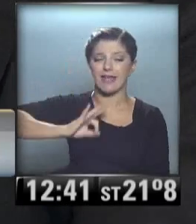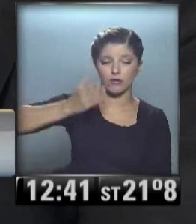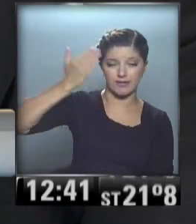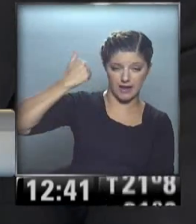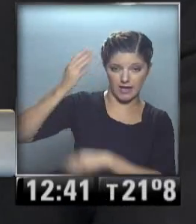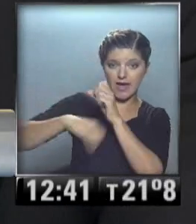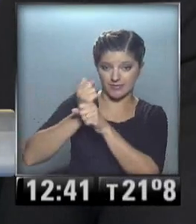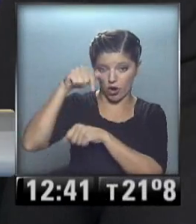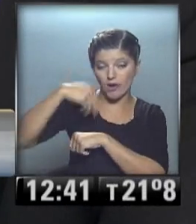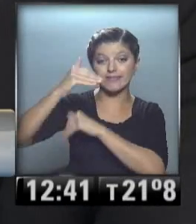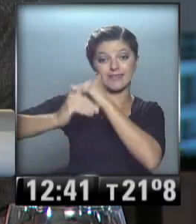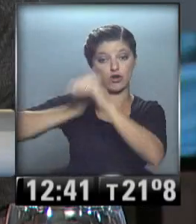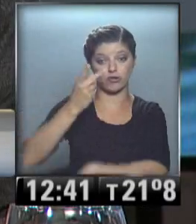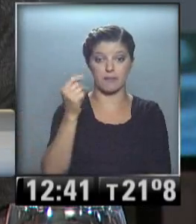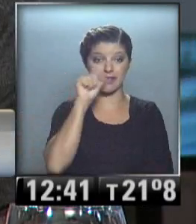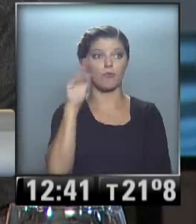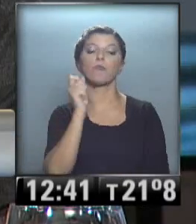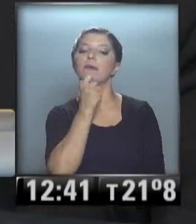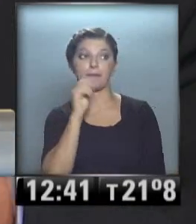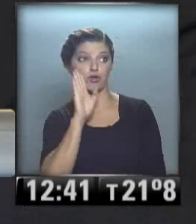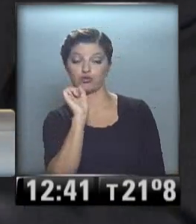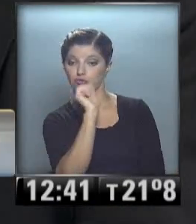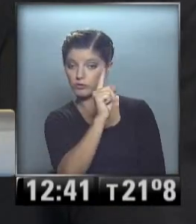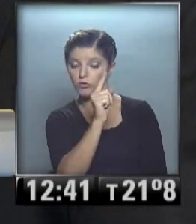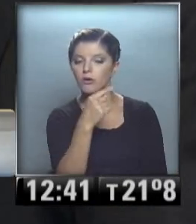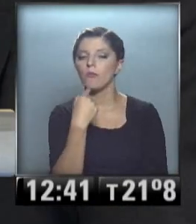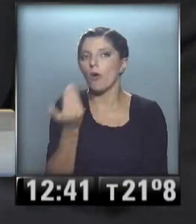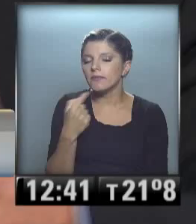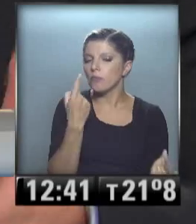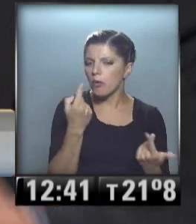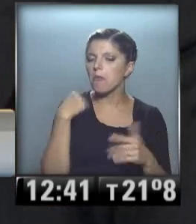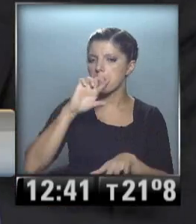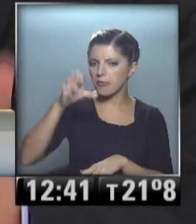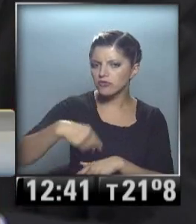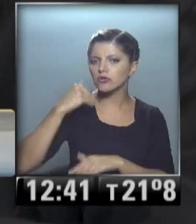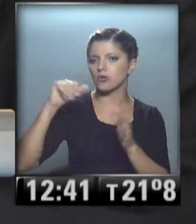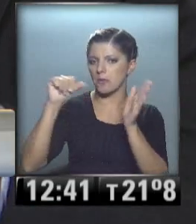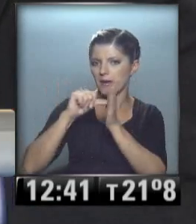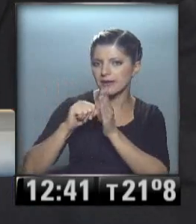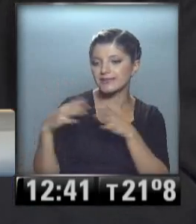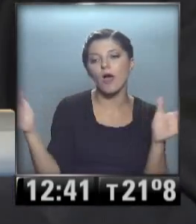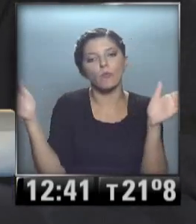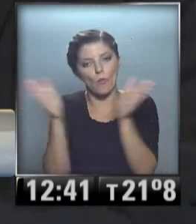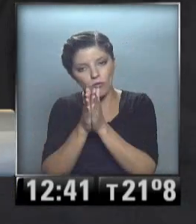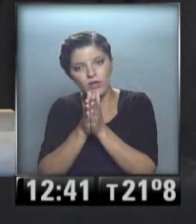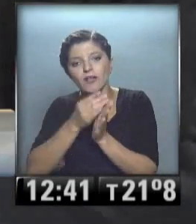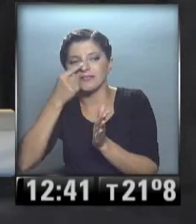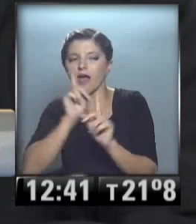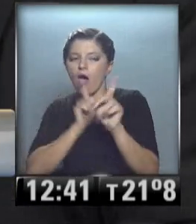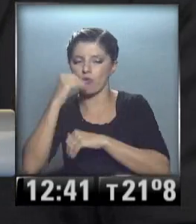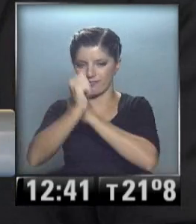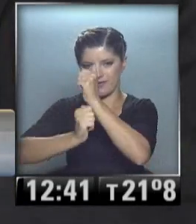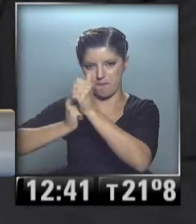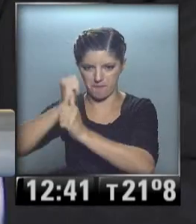capitalismo, sobre todo el capitalismo central en Estados Unidos, uno diría, bueno, hay un proyecto de país que va de la mano de los intereses de determinadas empresas que